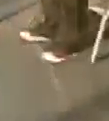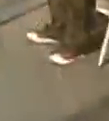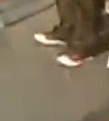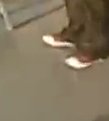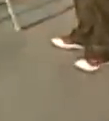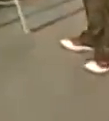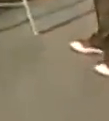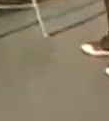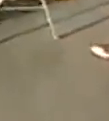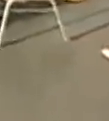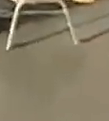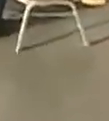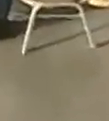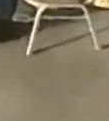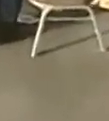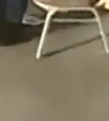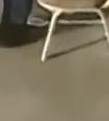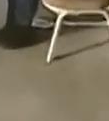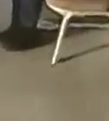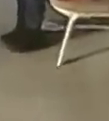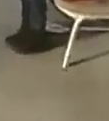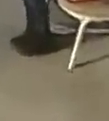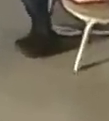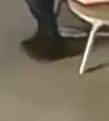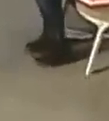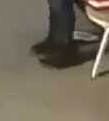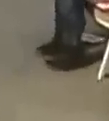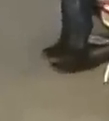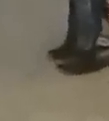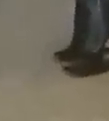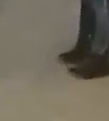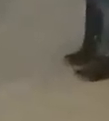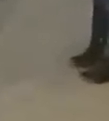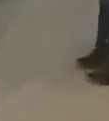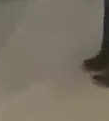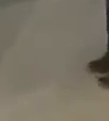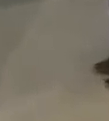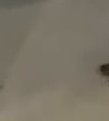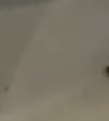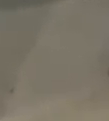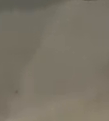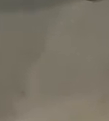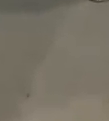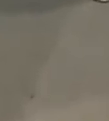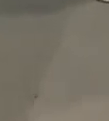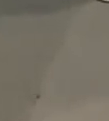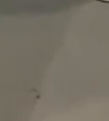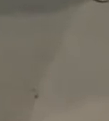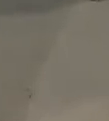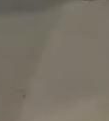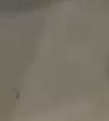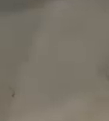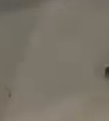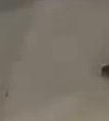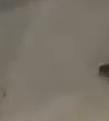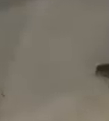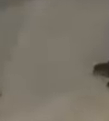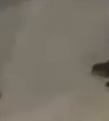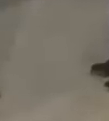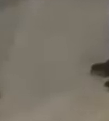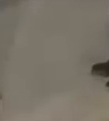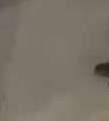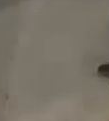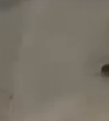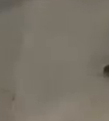La mujer, mujer de la patria, la mujer en lucha